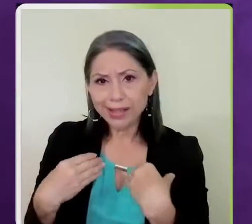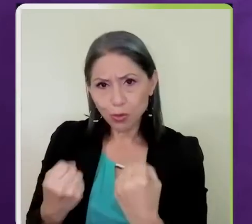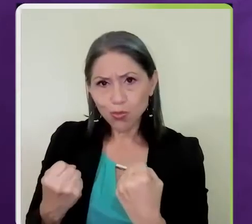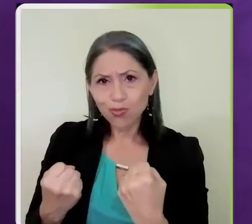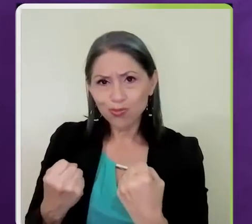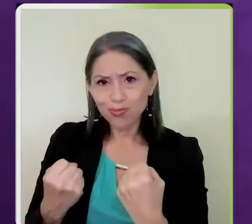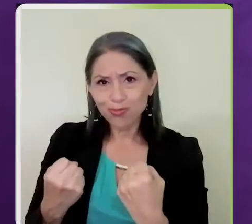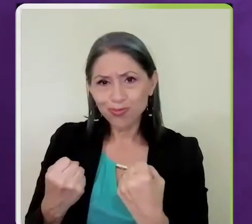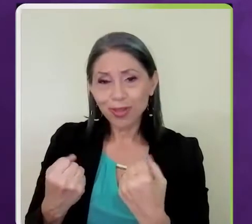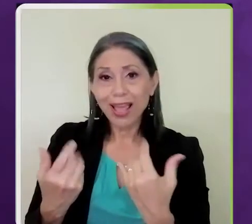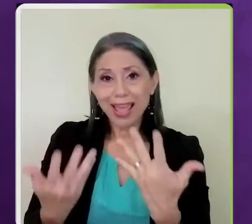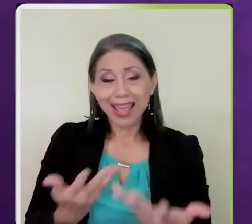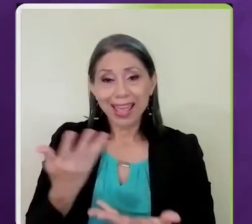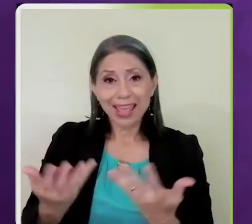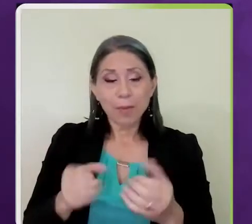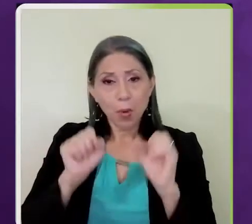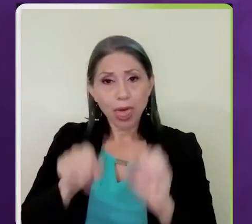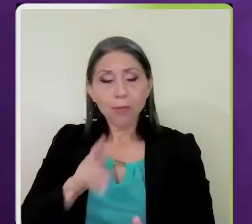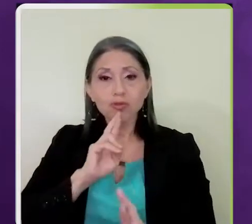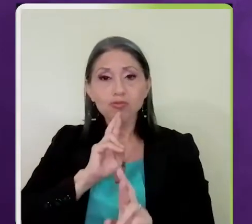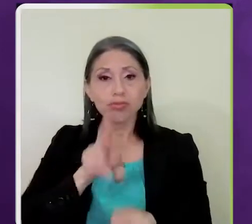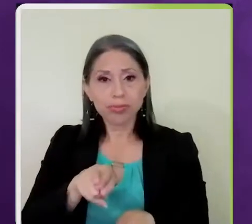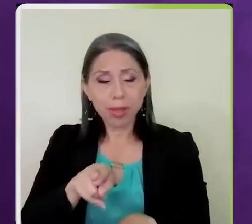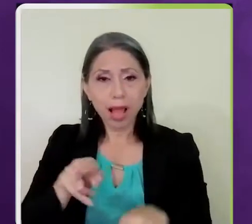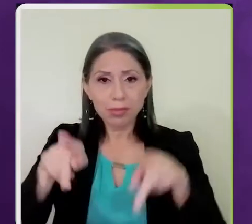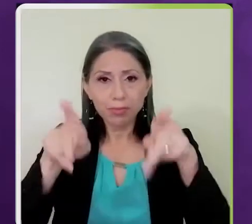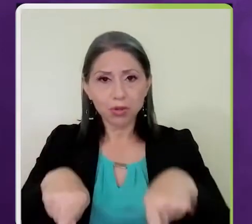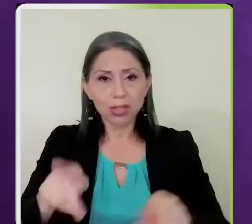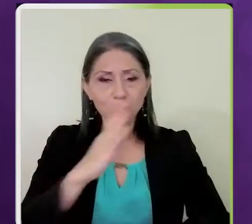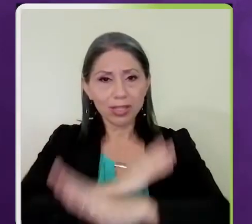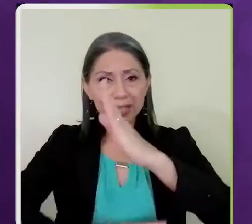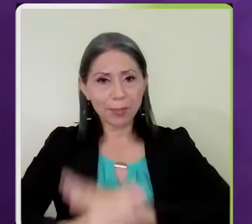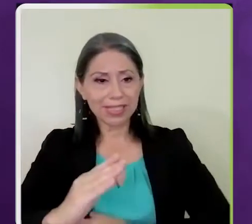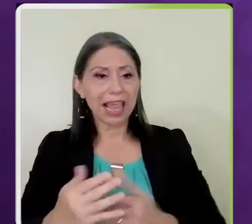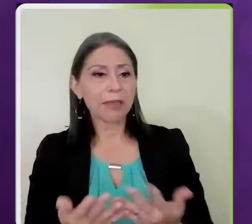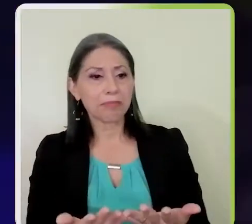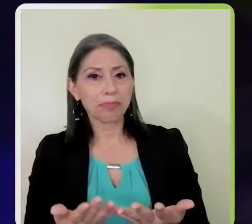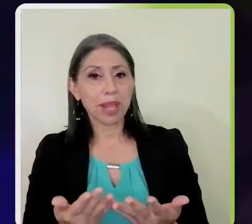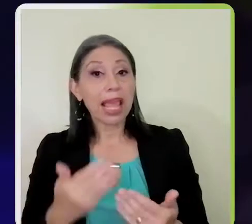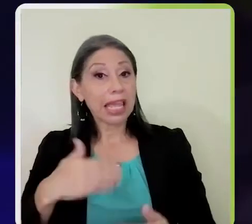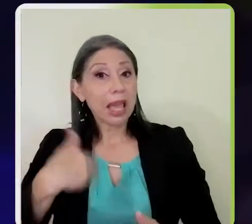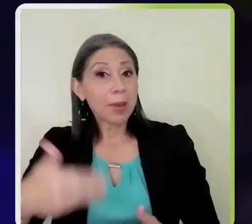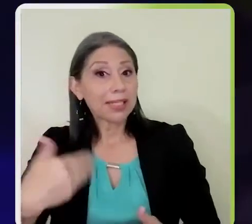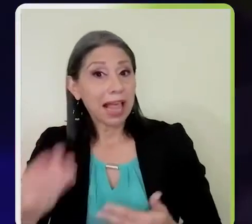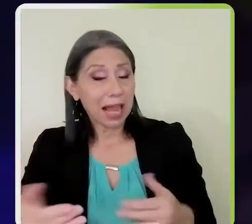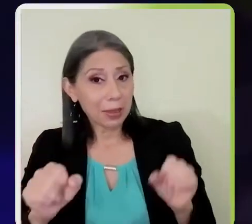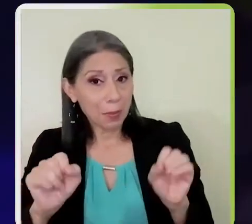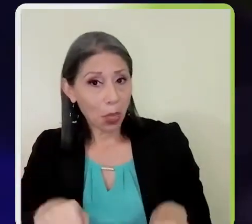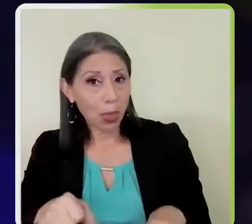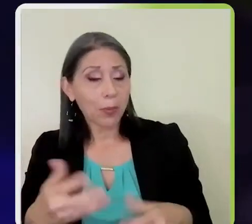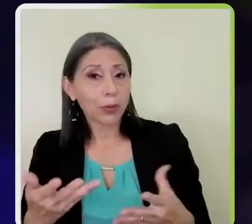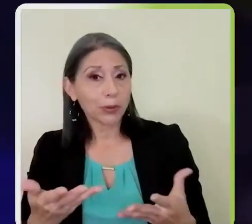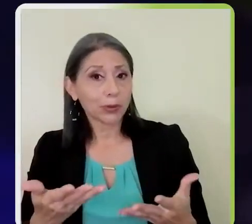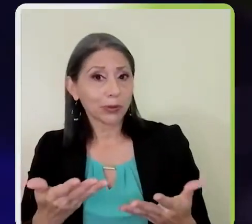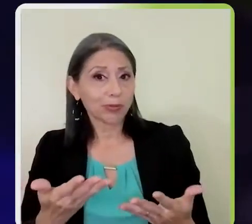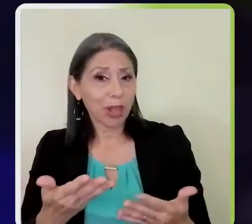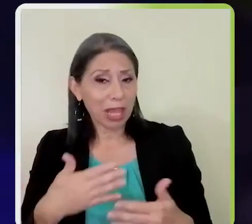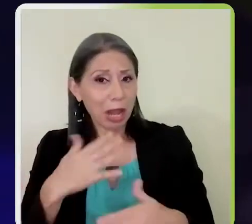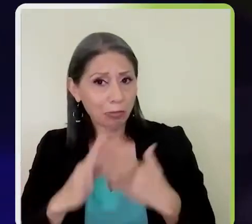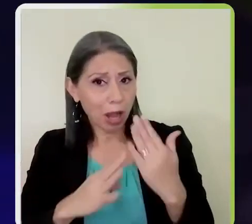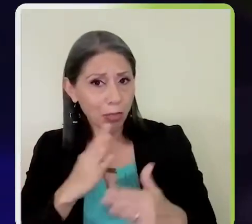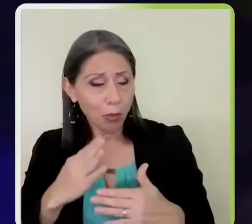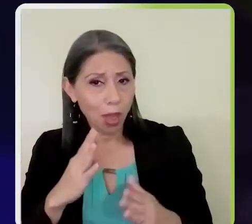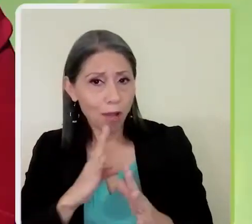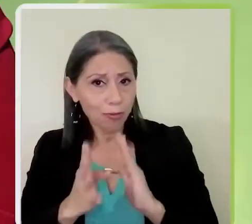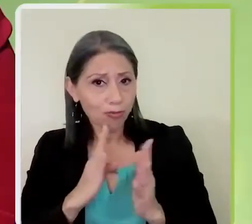esta pandemia, pudiéramos dar una respuesta a las personas con discapacidad, que más adelante yo creo que podemos ir viendo cada una de